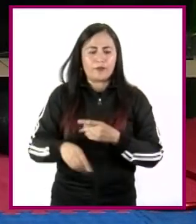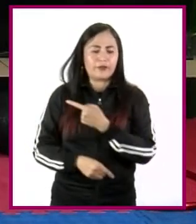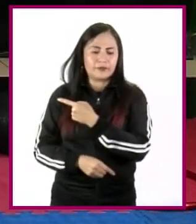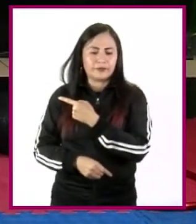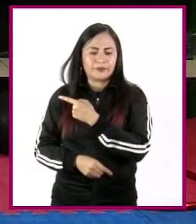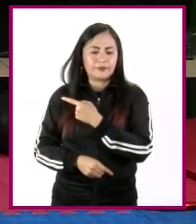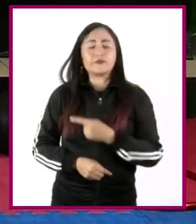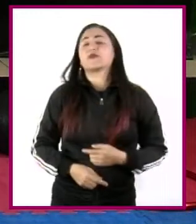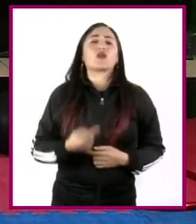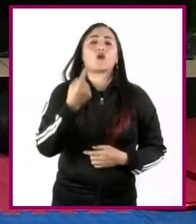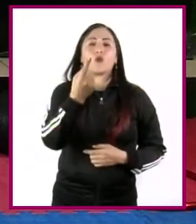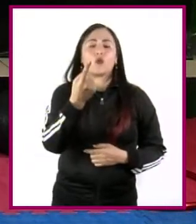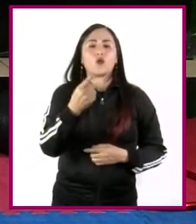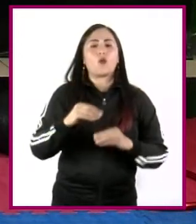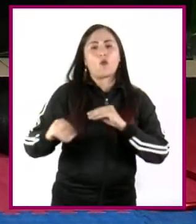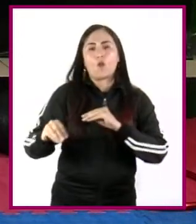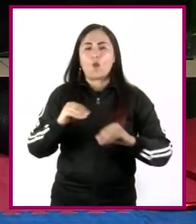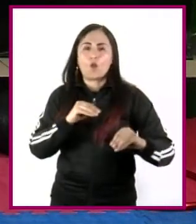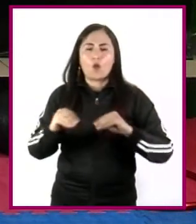uno, muévelo.